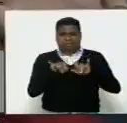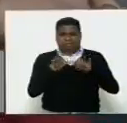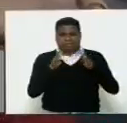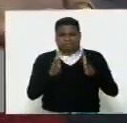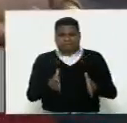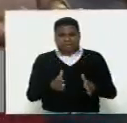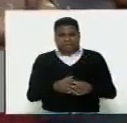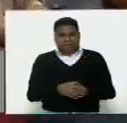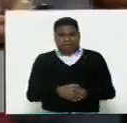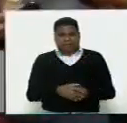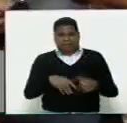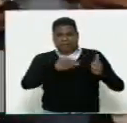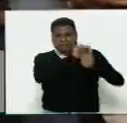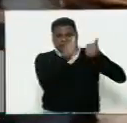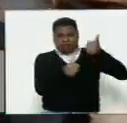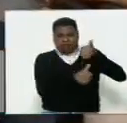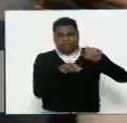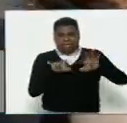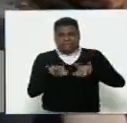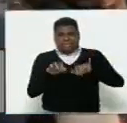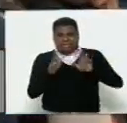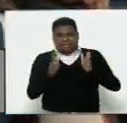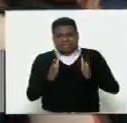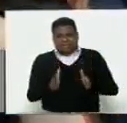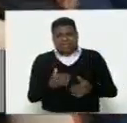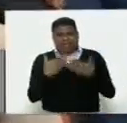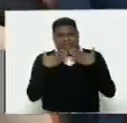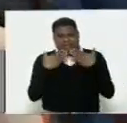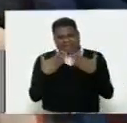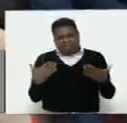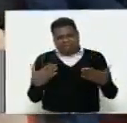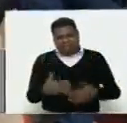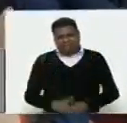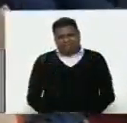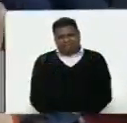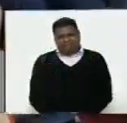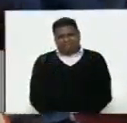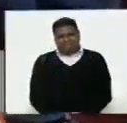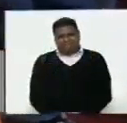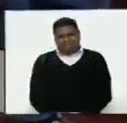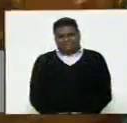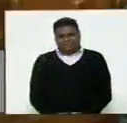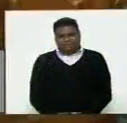la subsecretaria. Gracias.